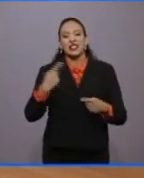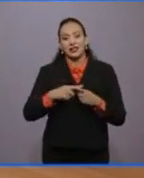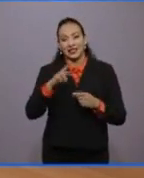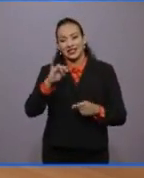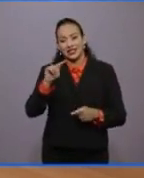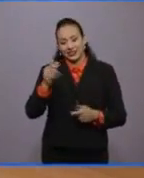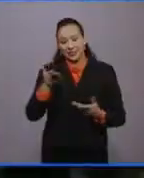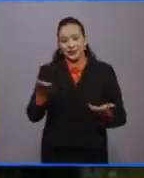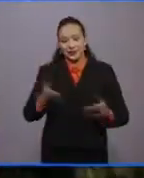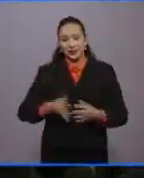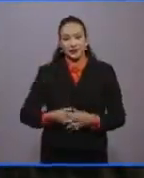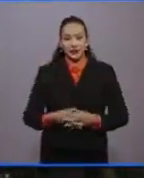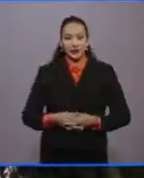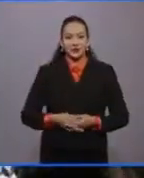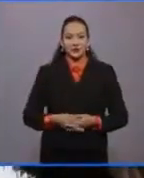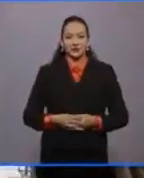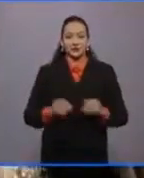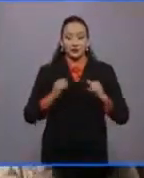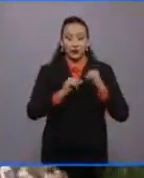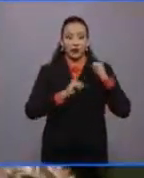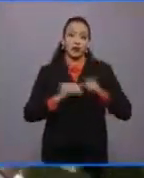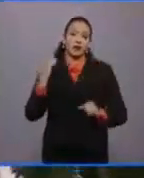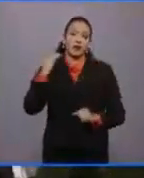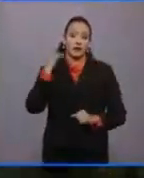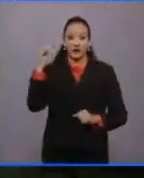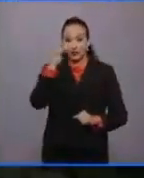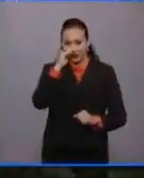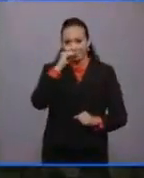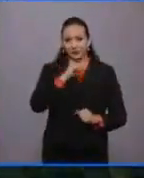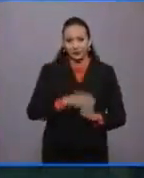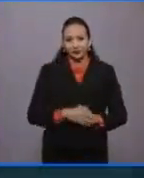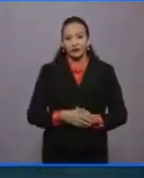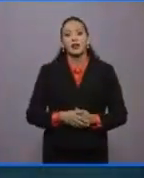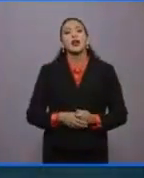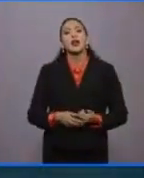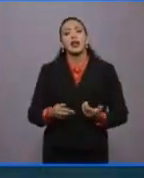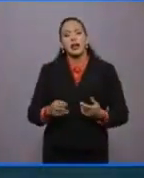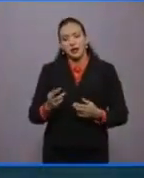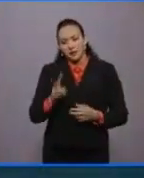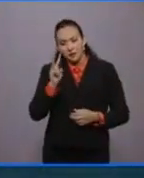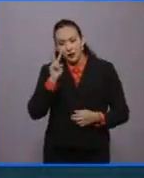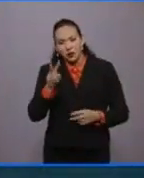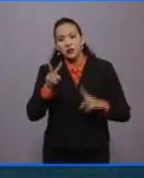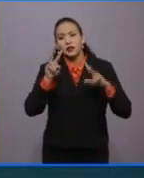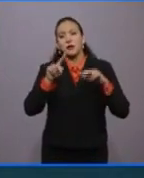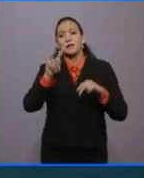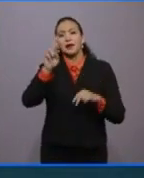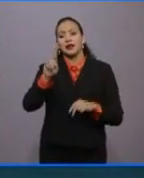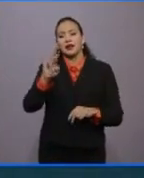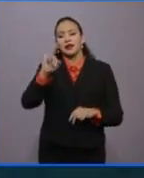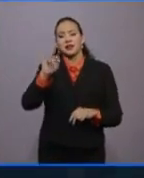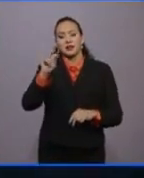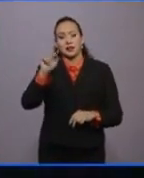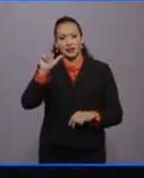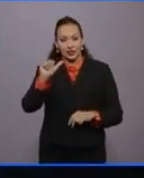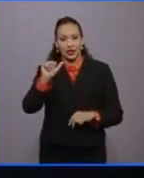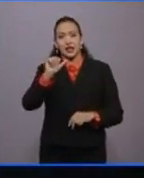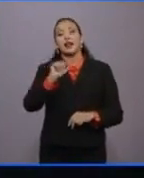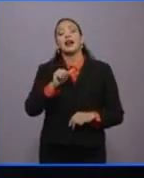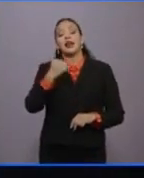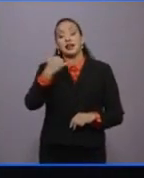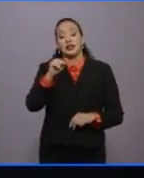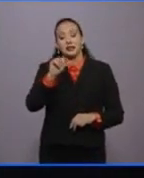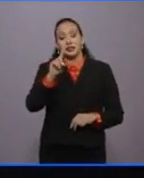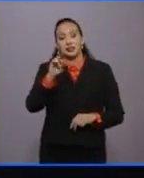presentamos. El Instituto Federal de la Defensoría Pública tomó el caso de Rita Yadira Villalobos, mujer